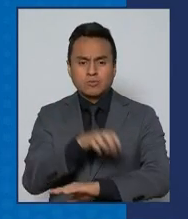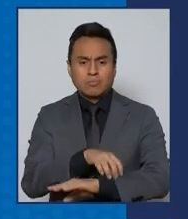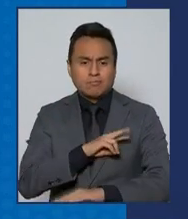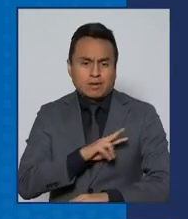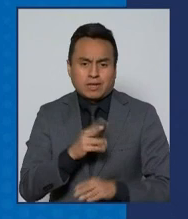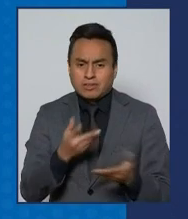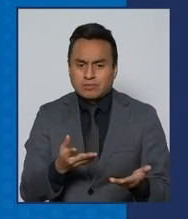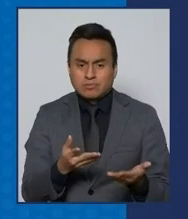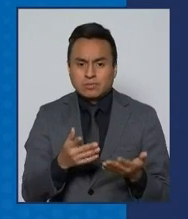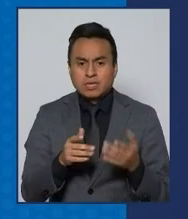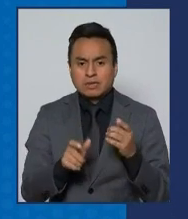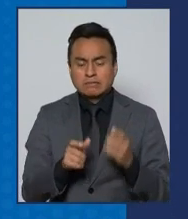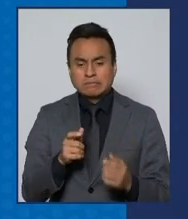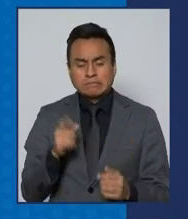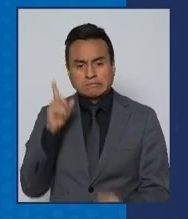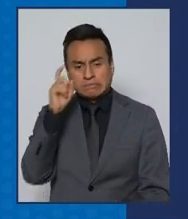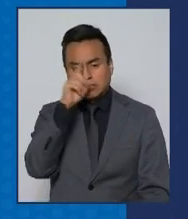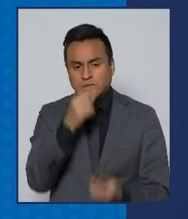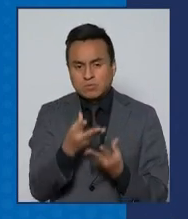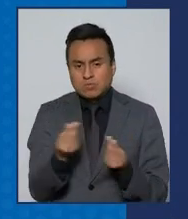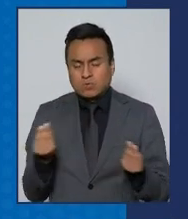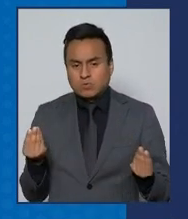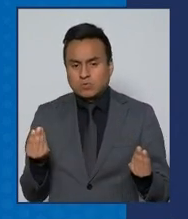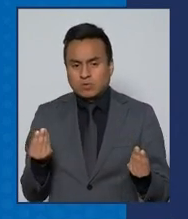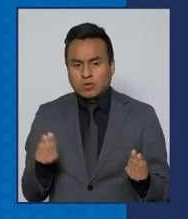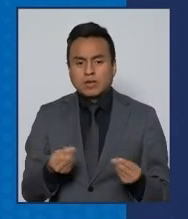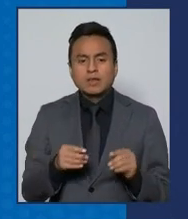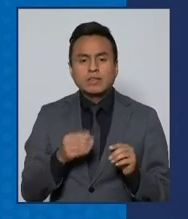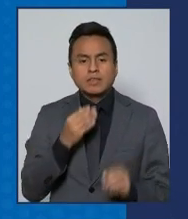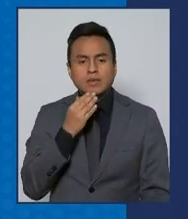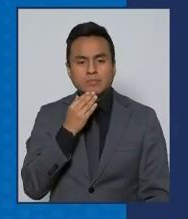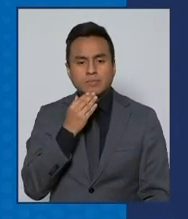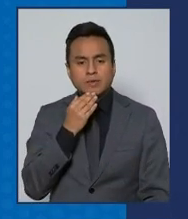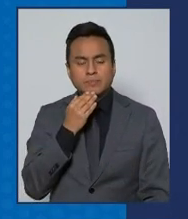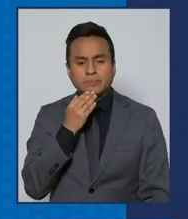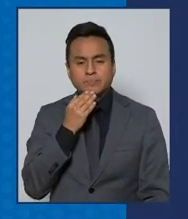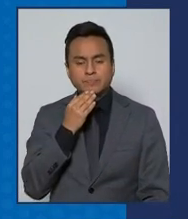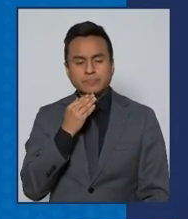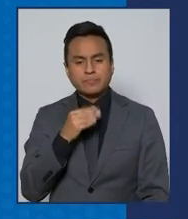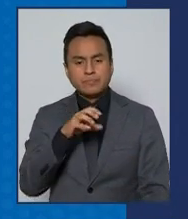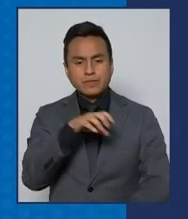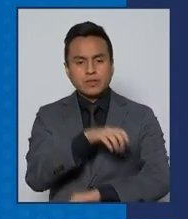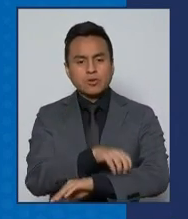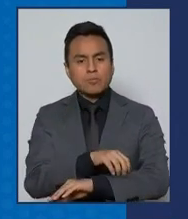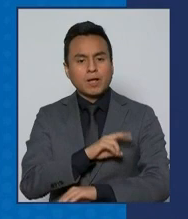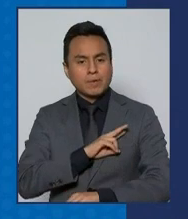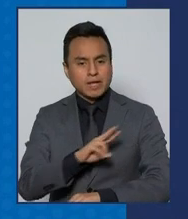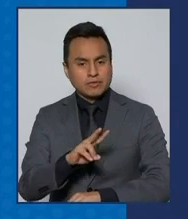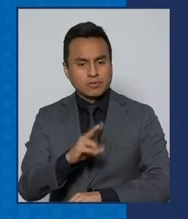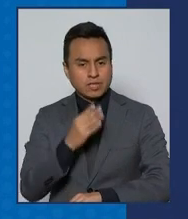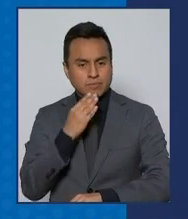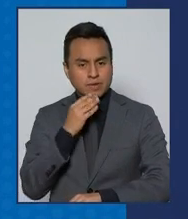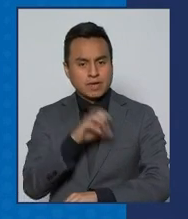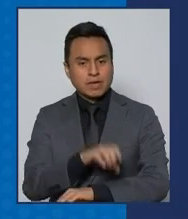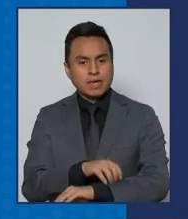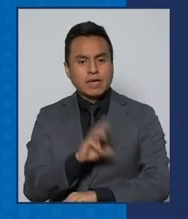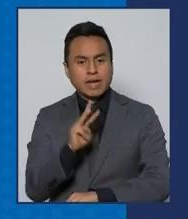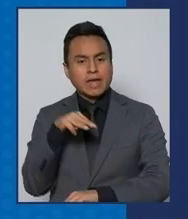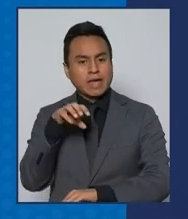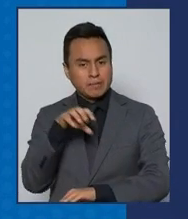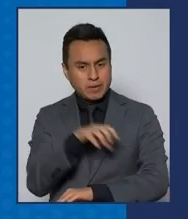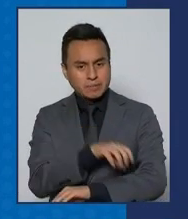está muy exigida. Asimismo, entre la región de Valparaíso y la región